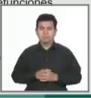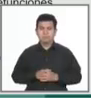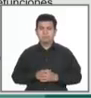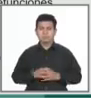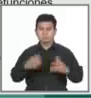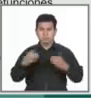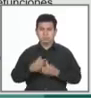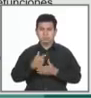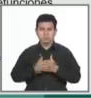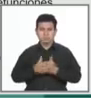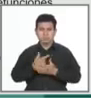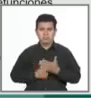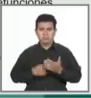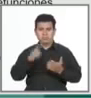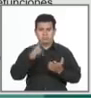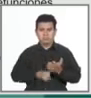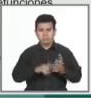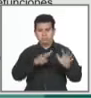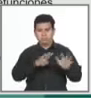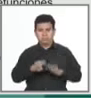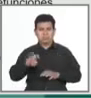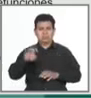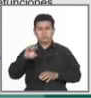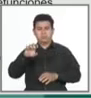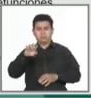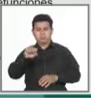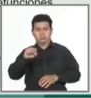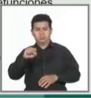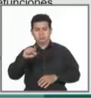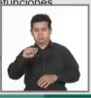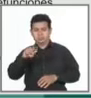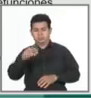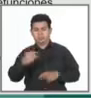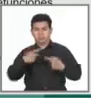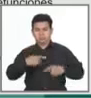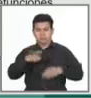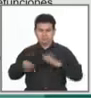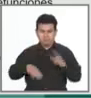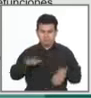tienen registradas 1979 defunciones